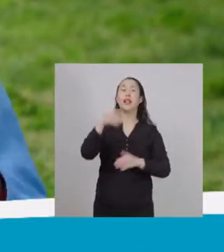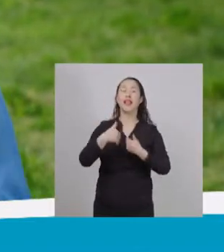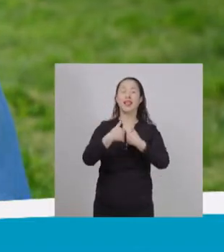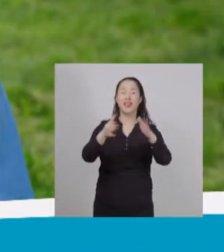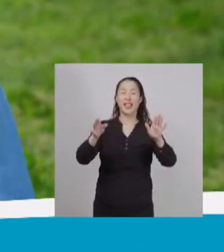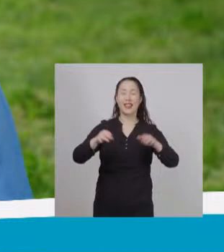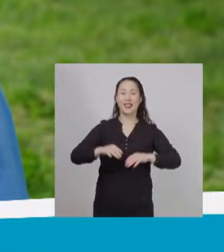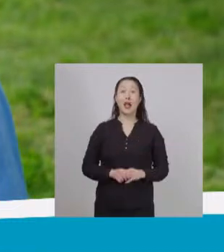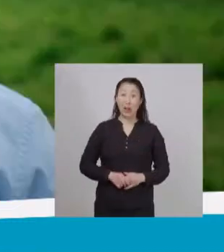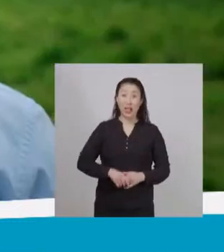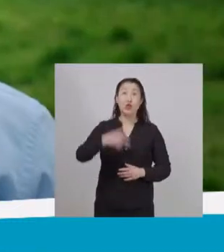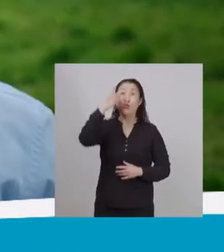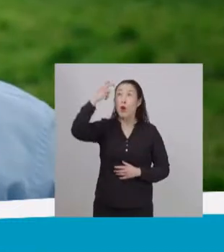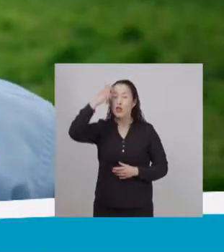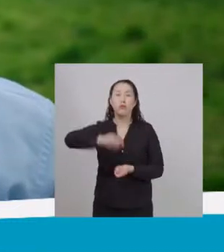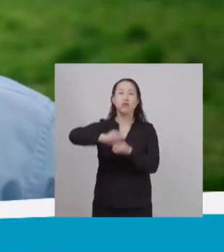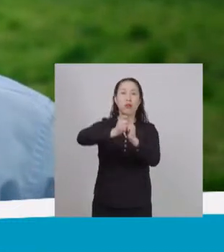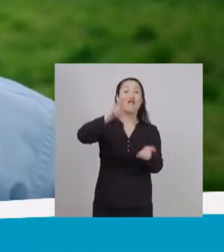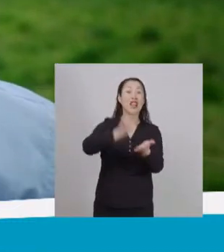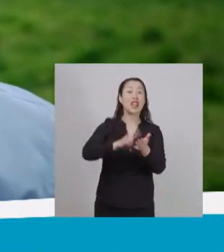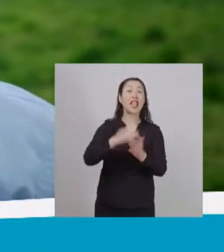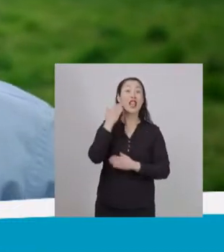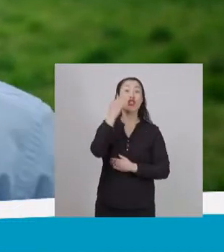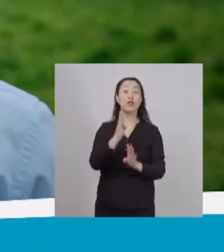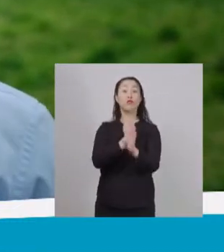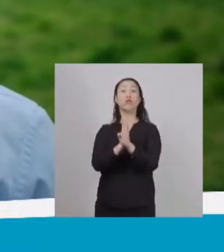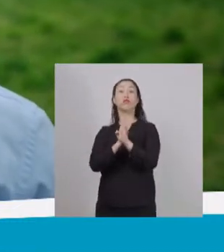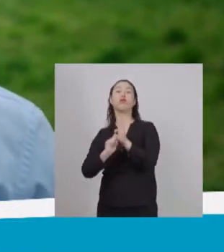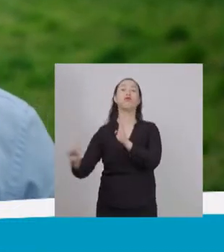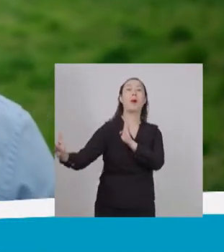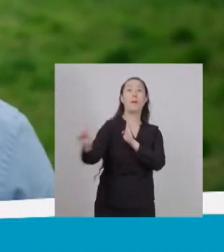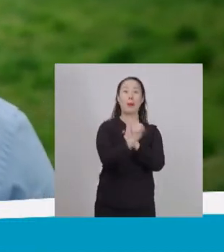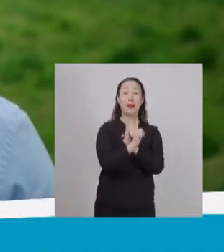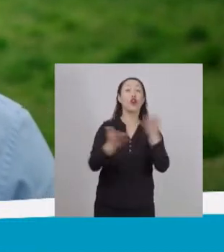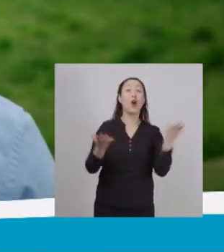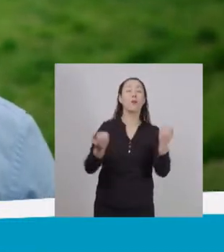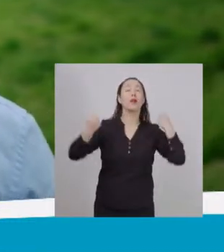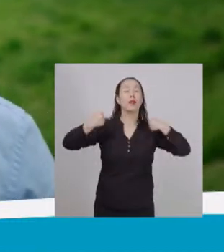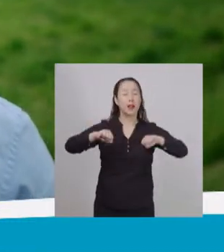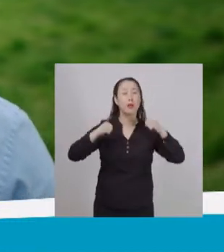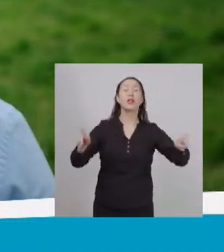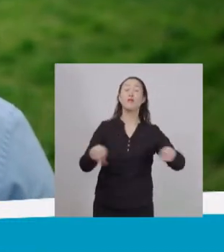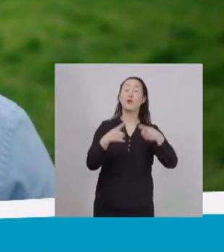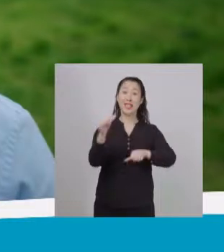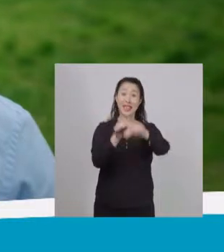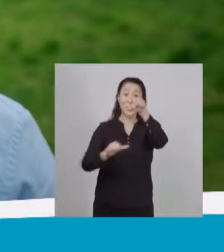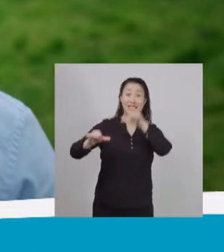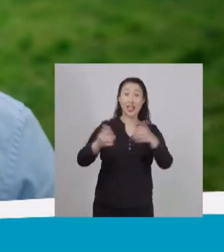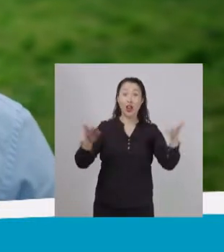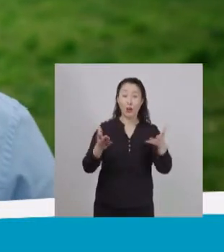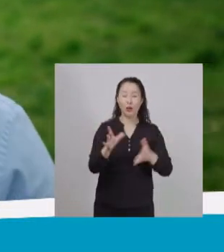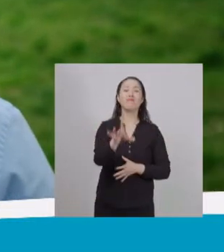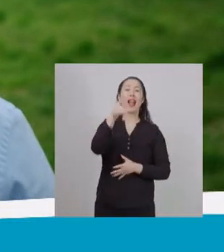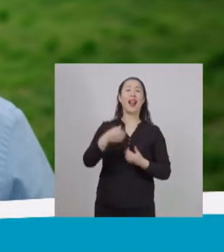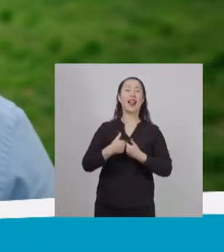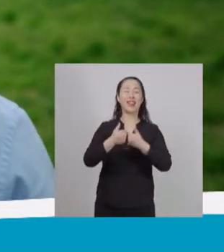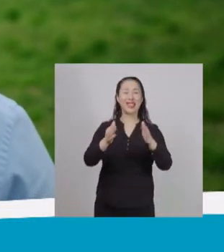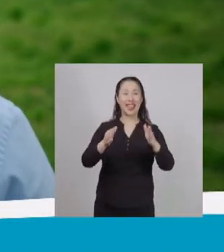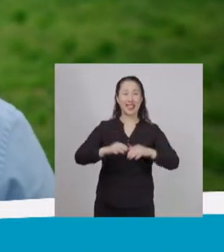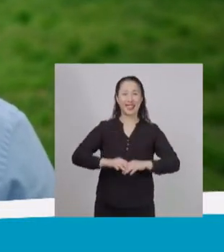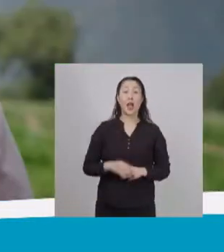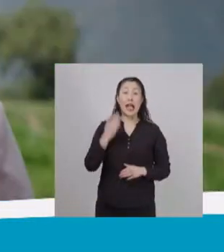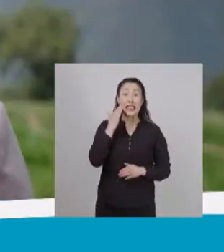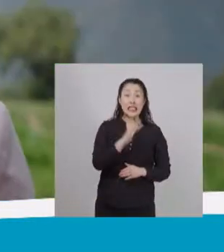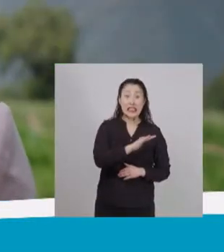eligen libertad para hacer realidad el sueño de poner los niños primeros en la fila con deportes músicas y ciencia elige